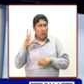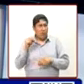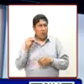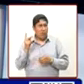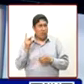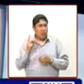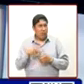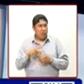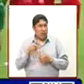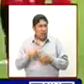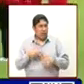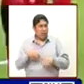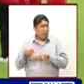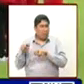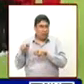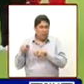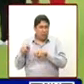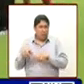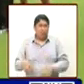participará.